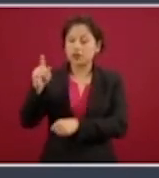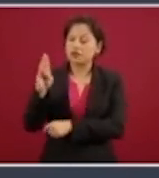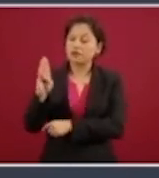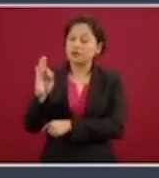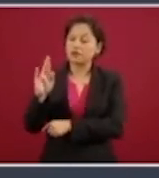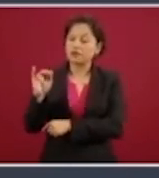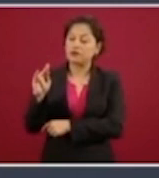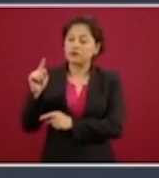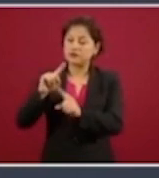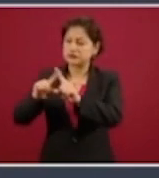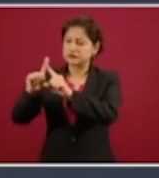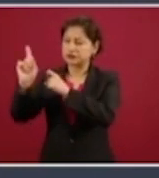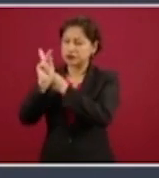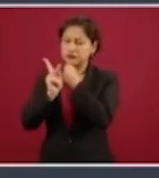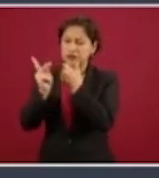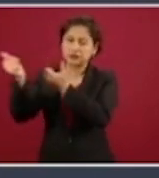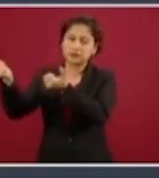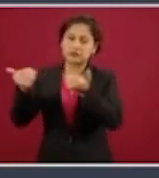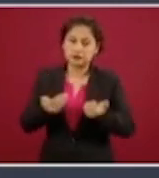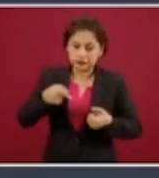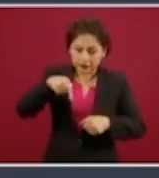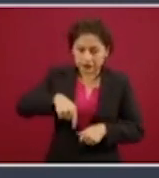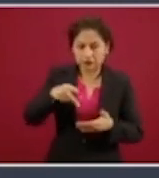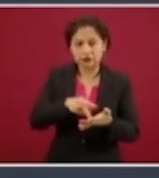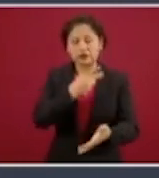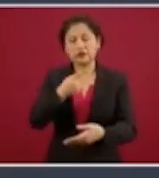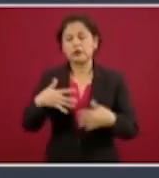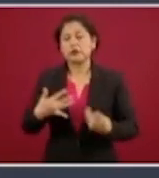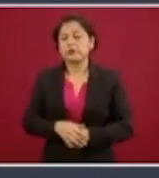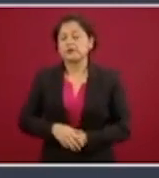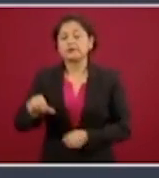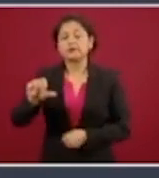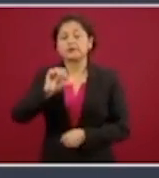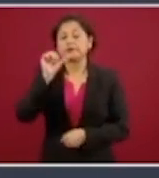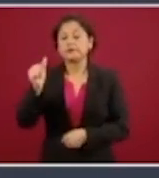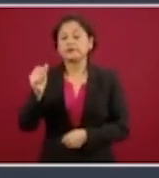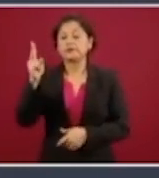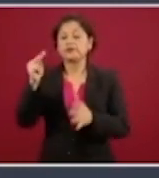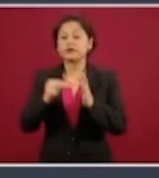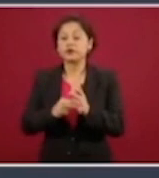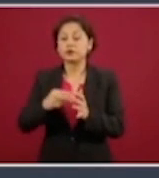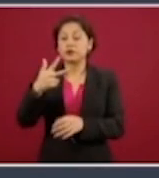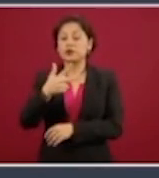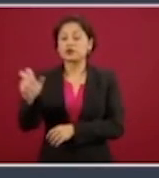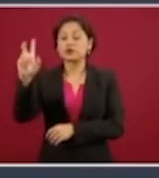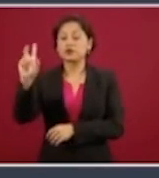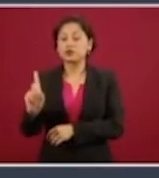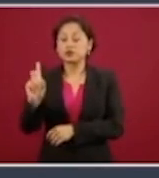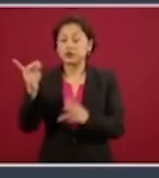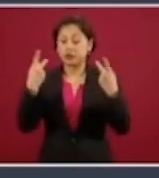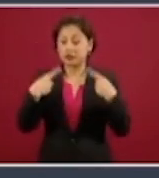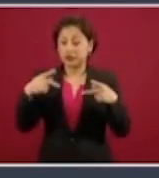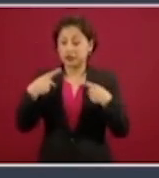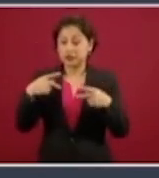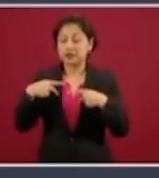mil historias. Y luego tenemos del otro lado un total de 2,830 personas reportadas con